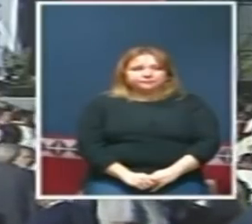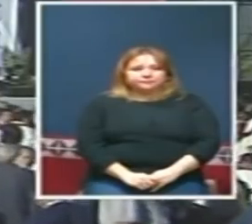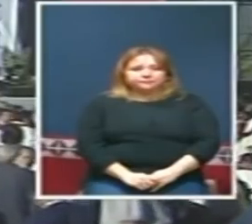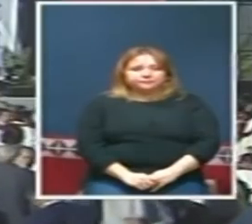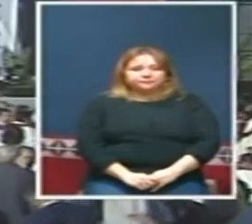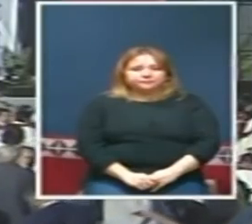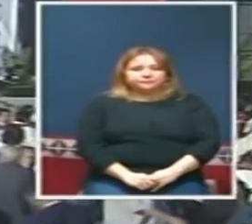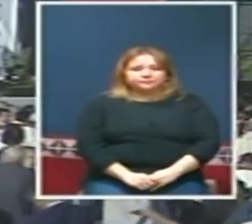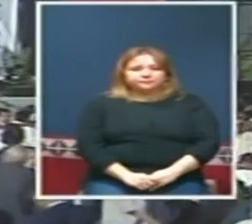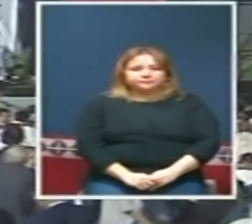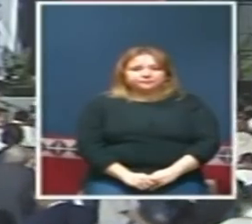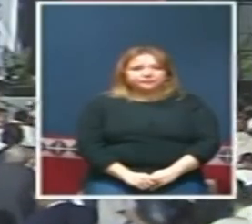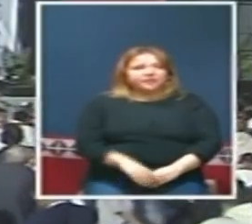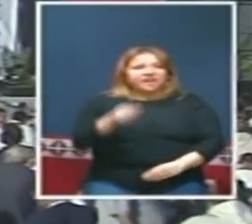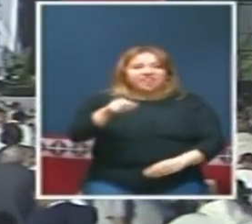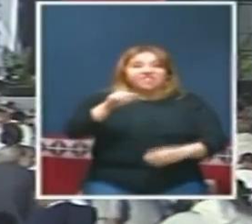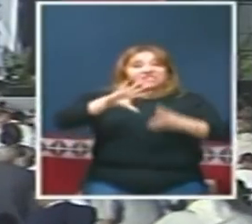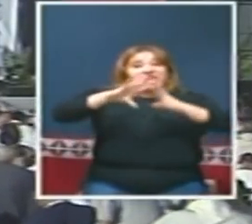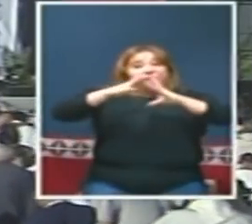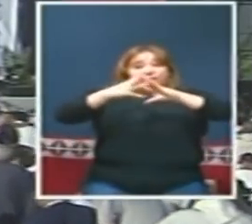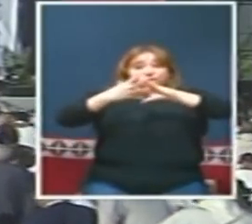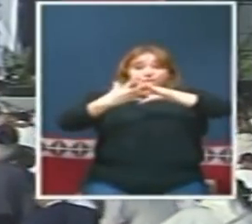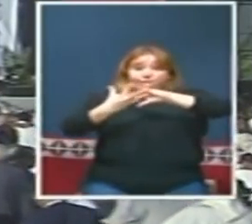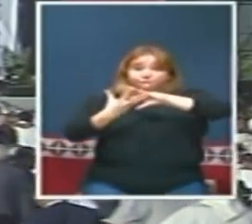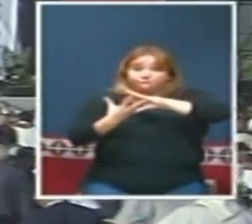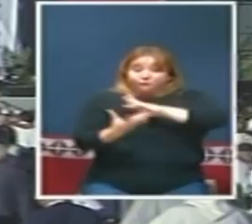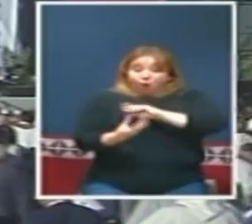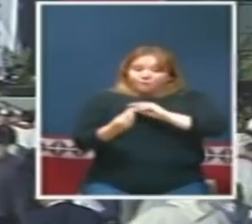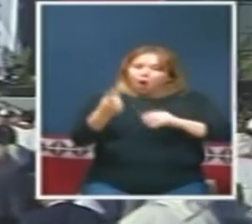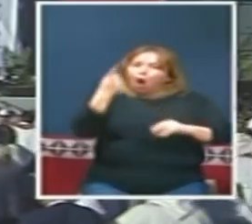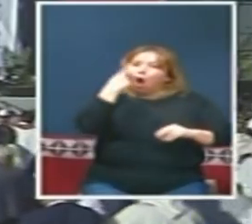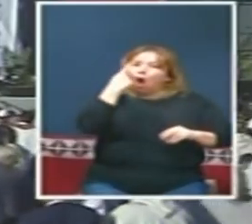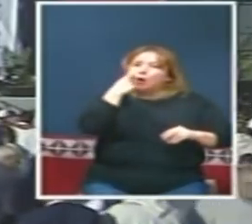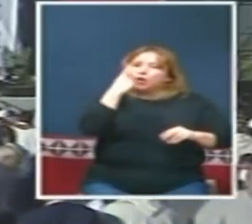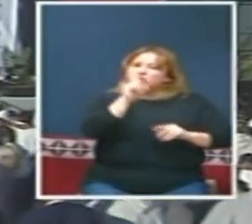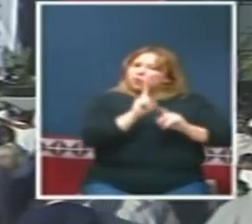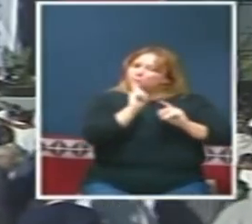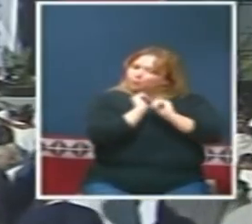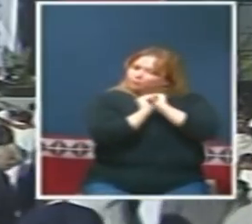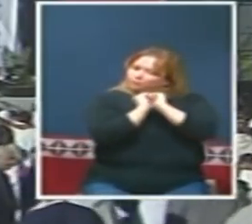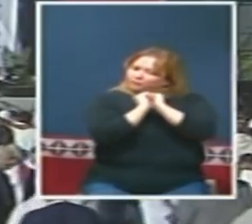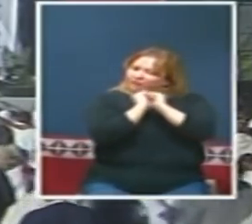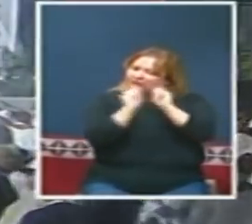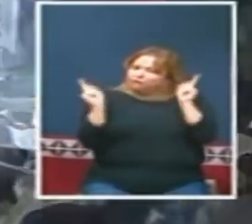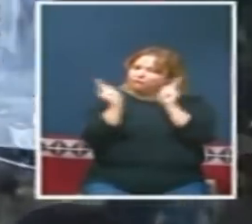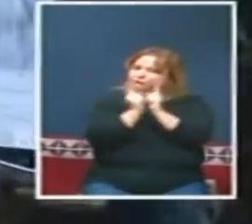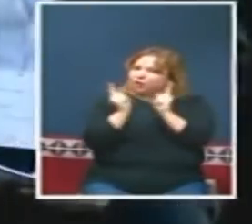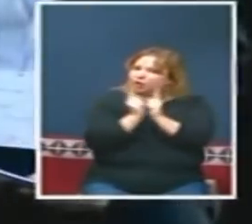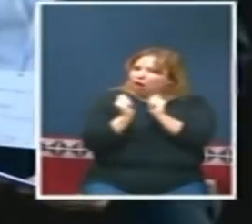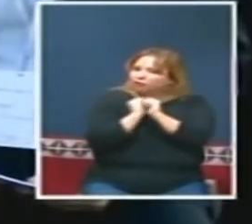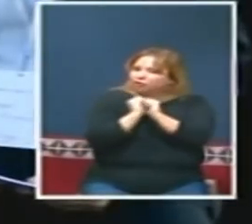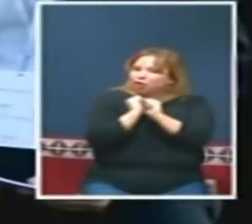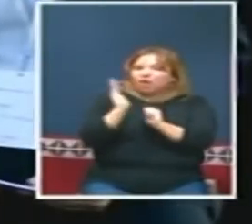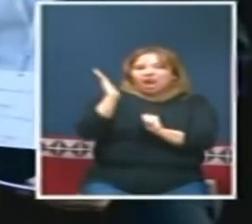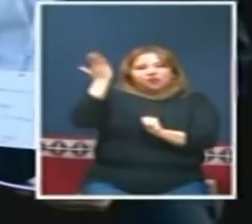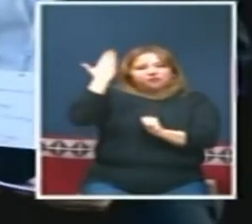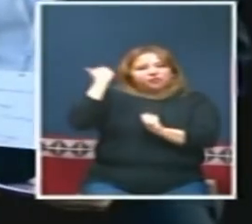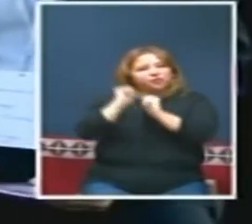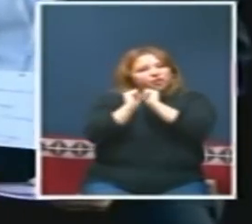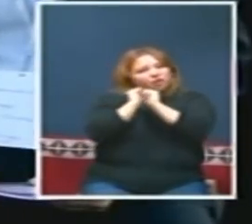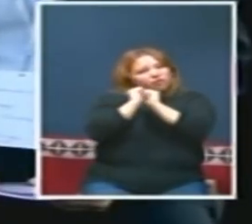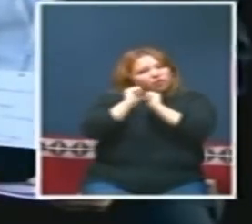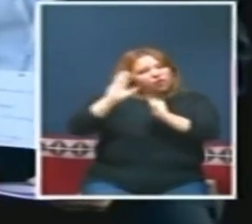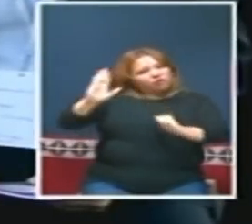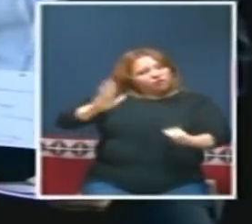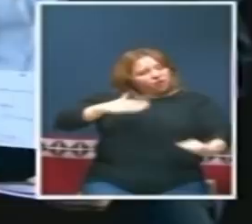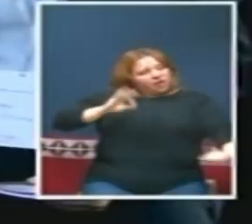compañeros. Bueno, de esa manera estábamos conociendo un poco, ¿no? De manera resumida, toda la historia, toda la